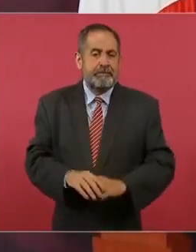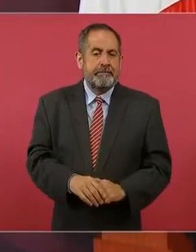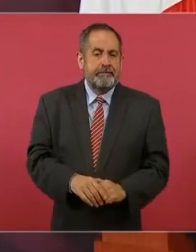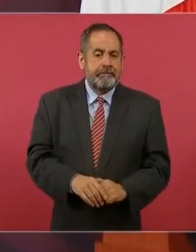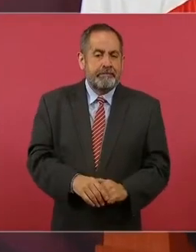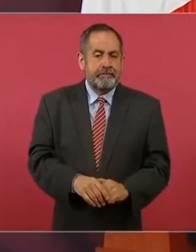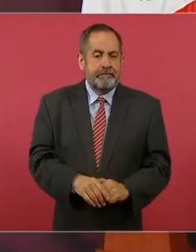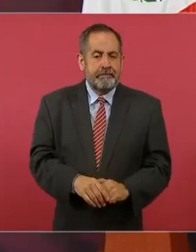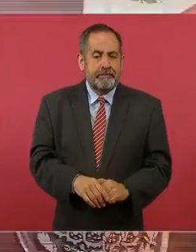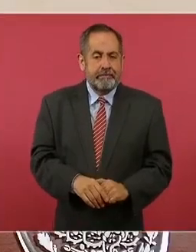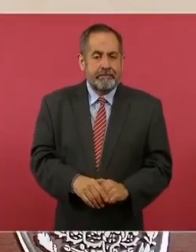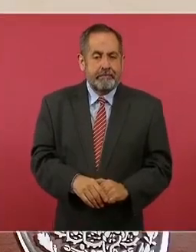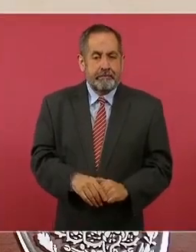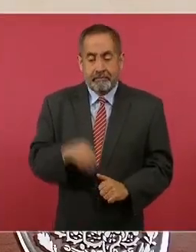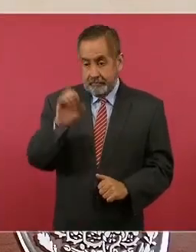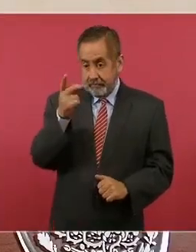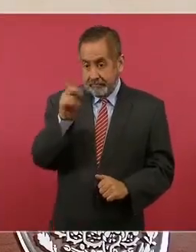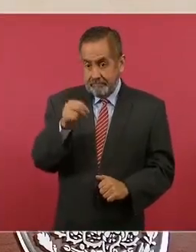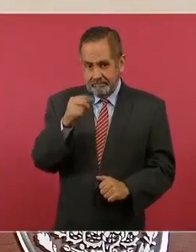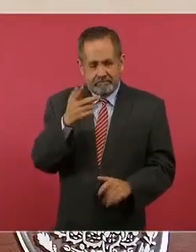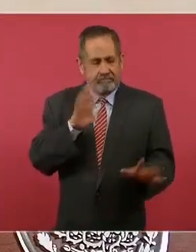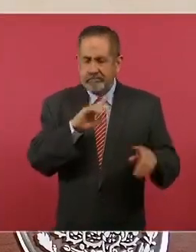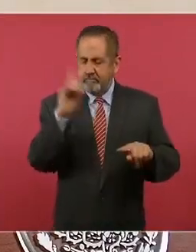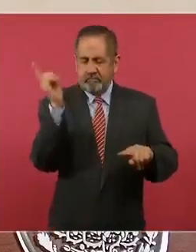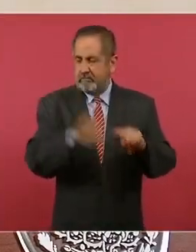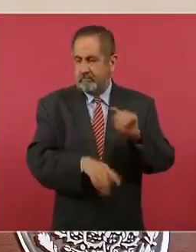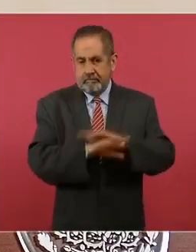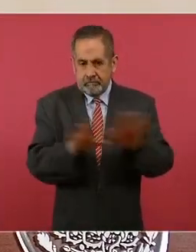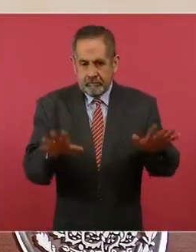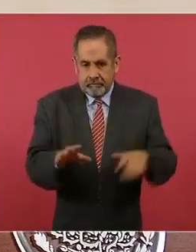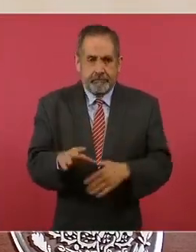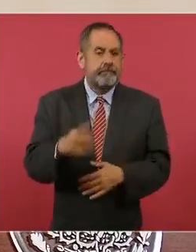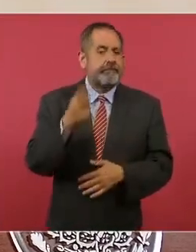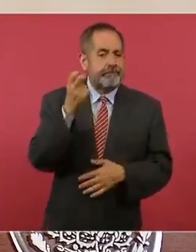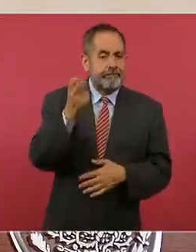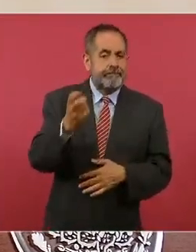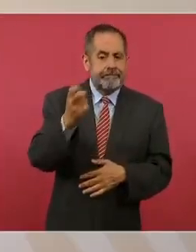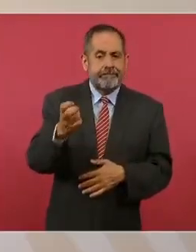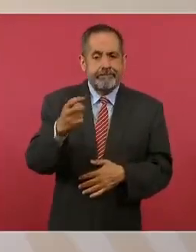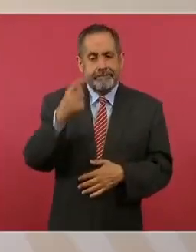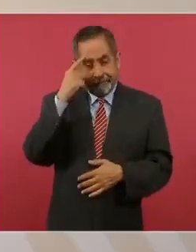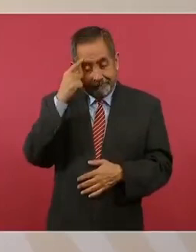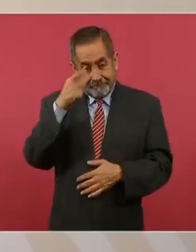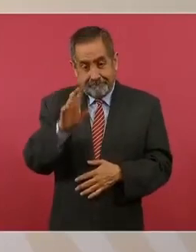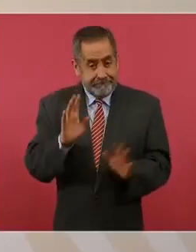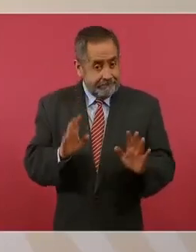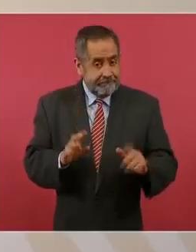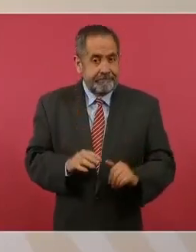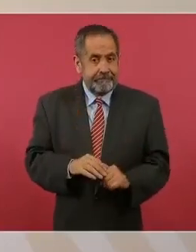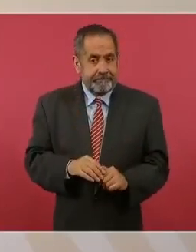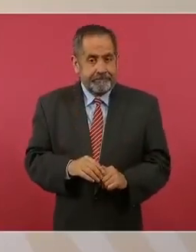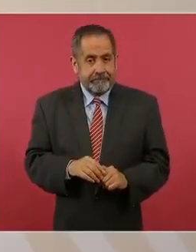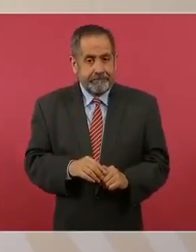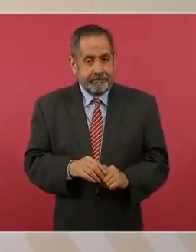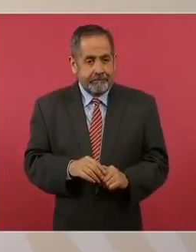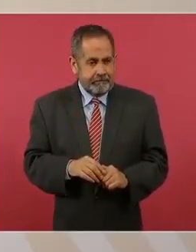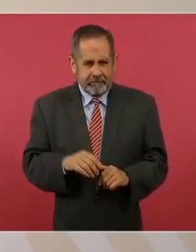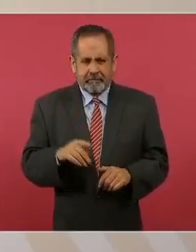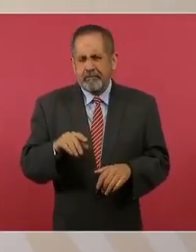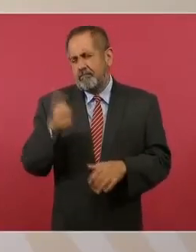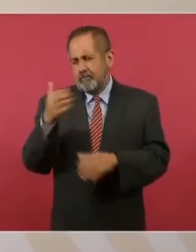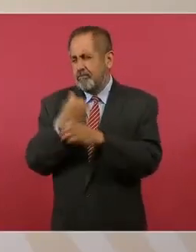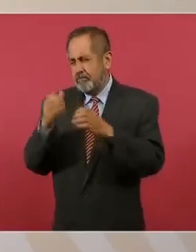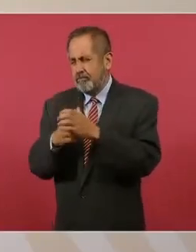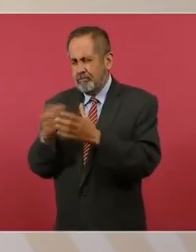que lo quitó. Y por eso, aunque les dejó